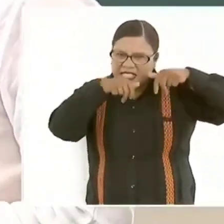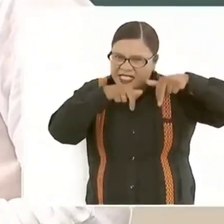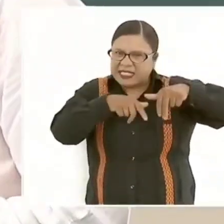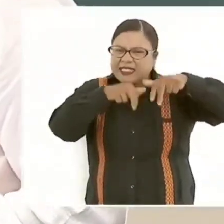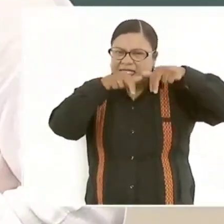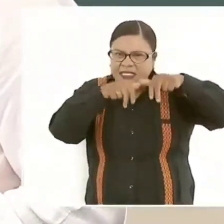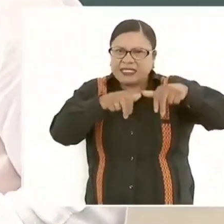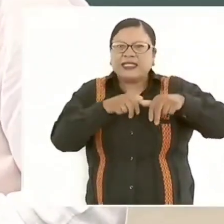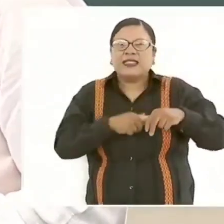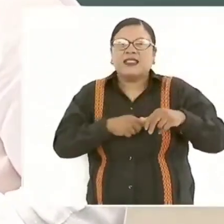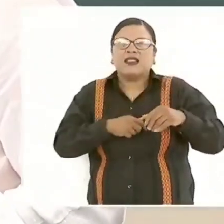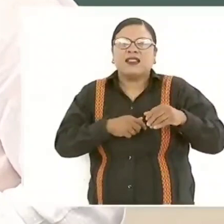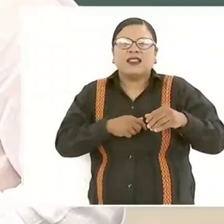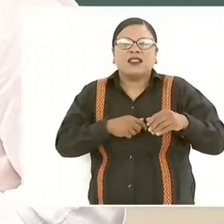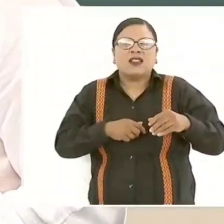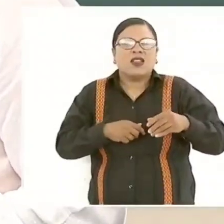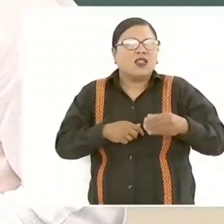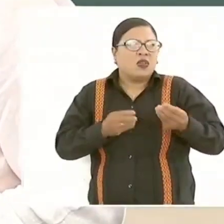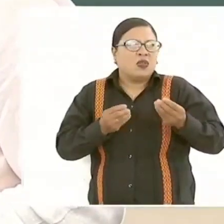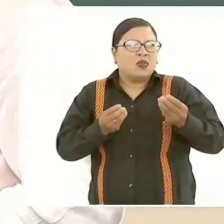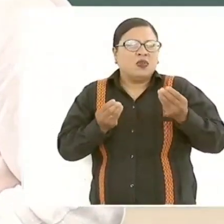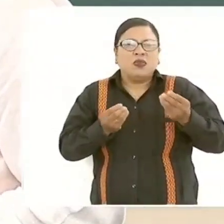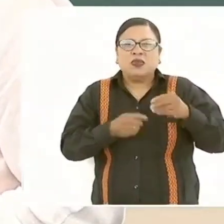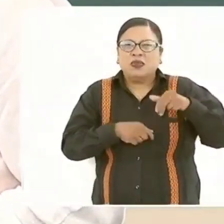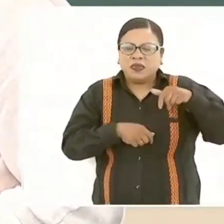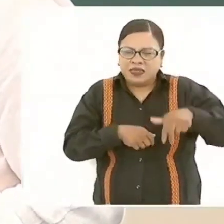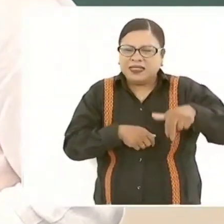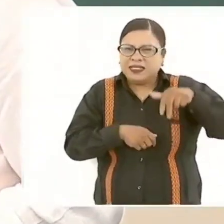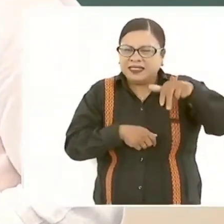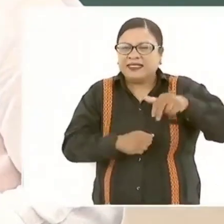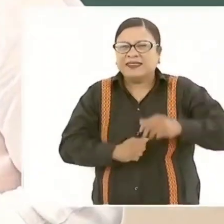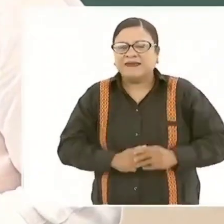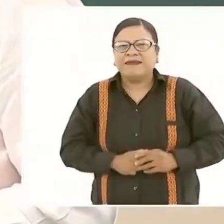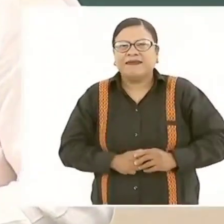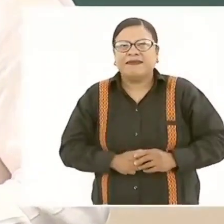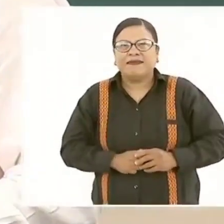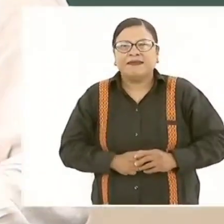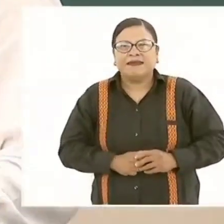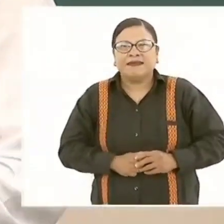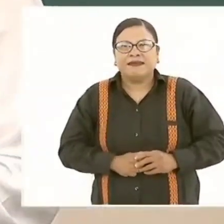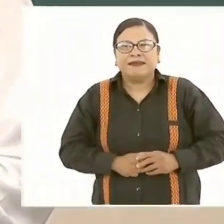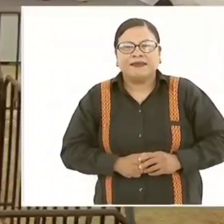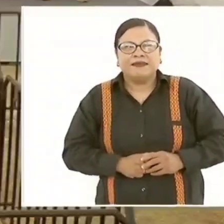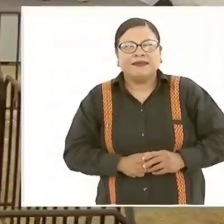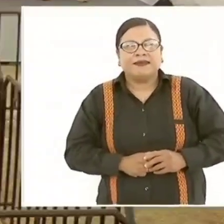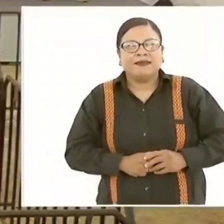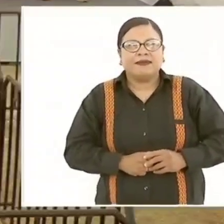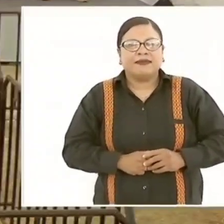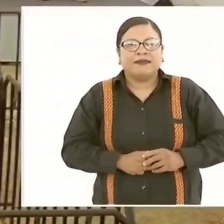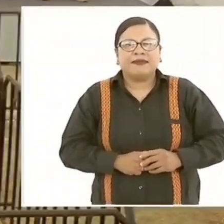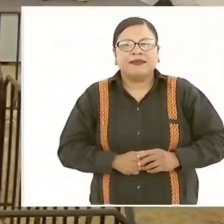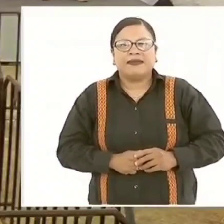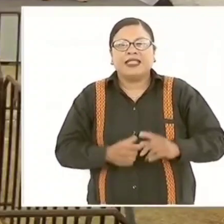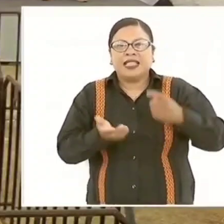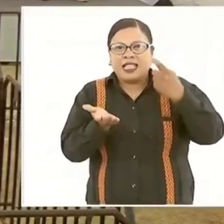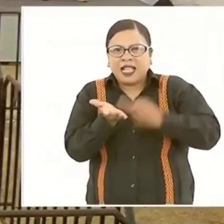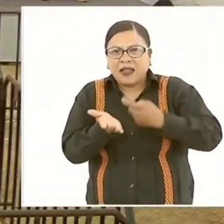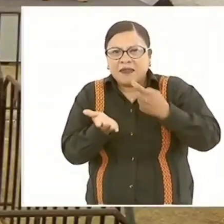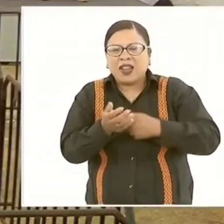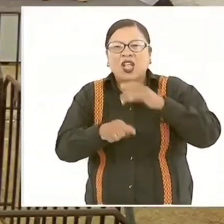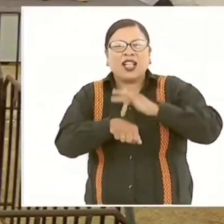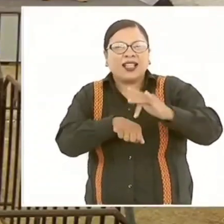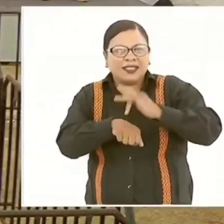costales de totopos. ¿Ah? Camarón y queso,